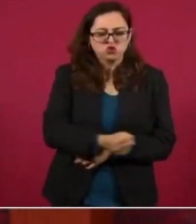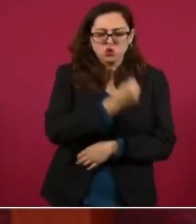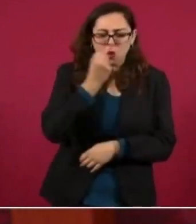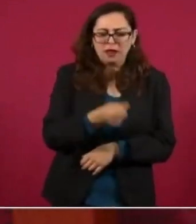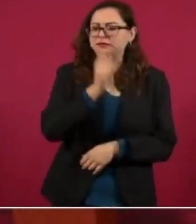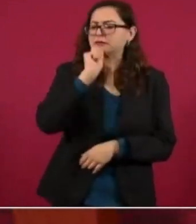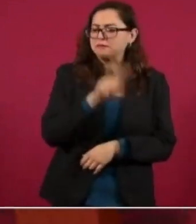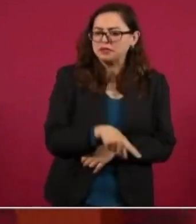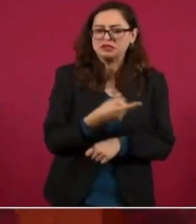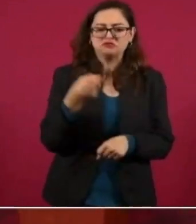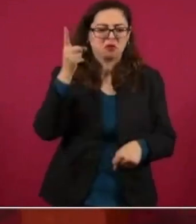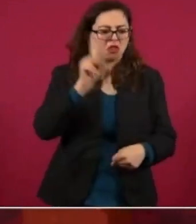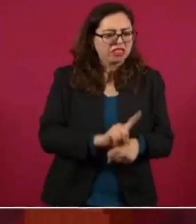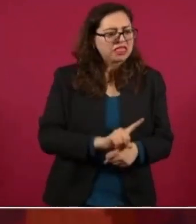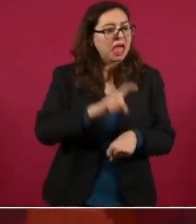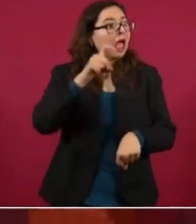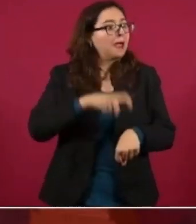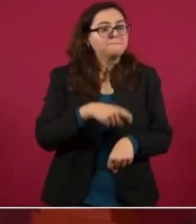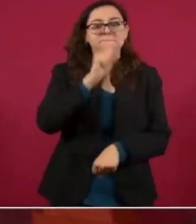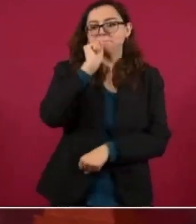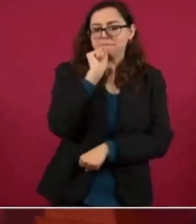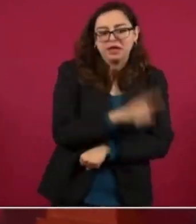también ver lo otro.